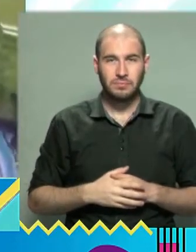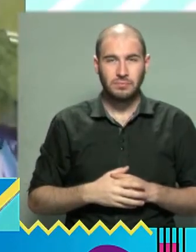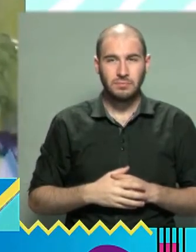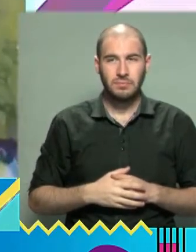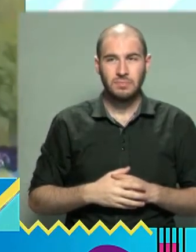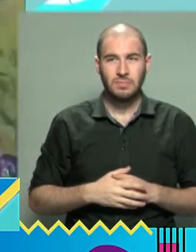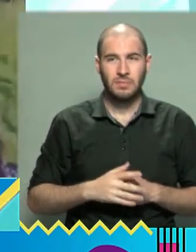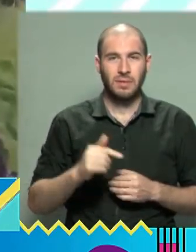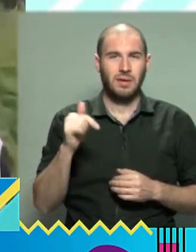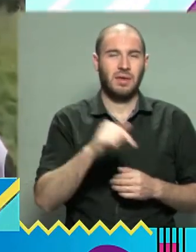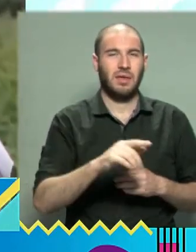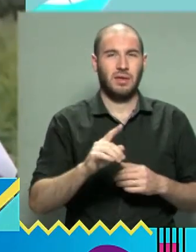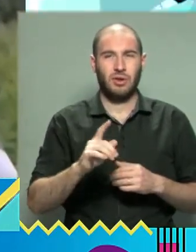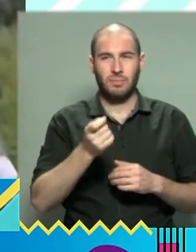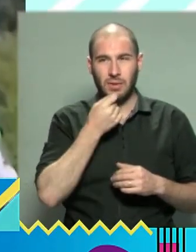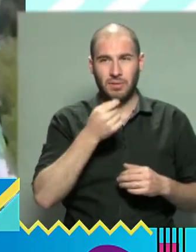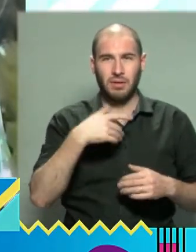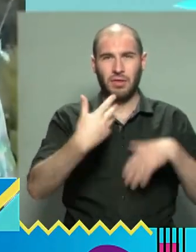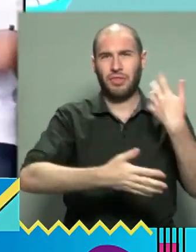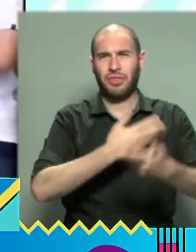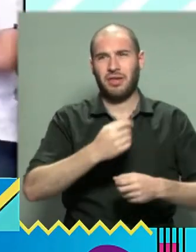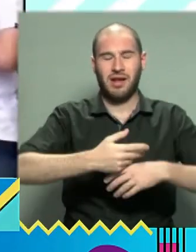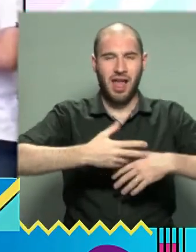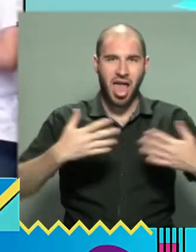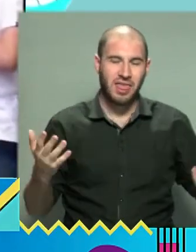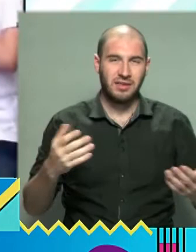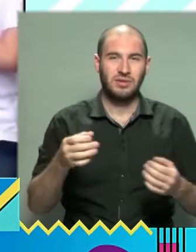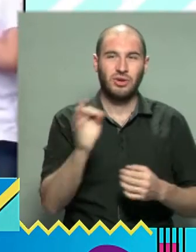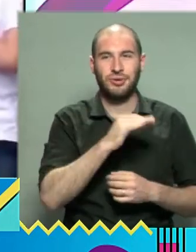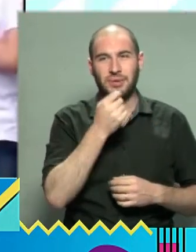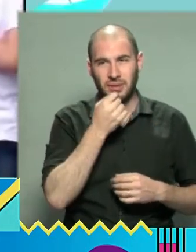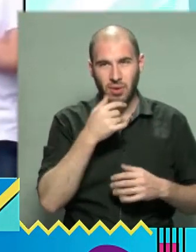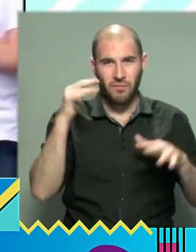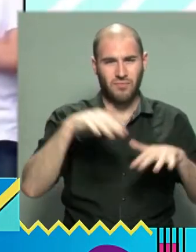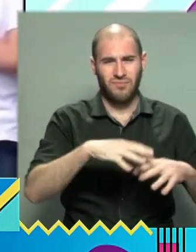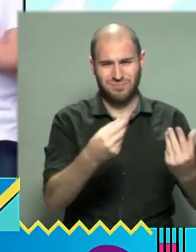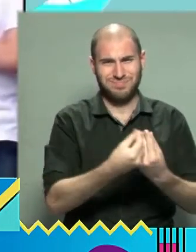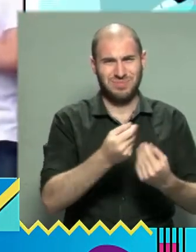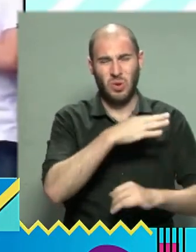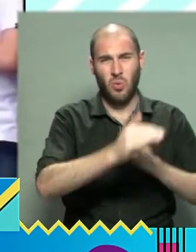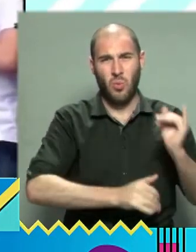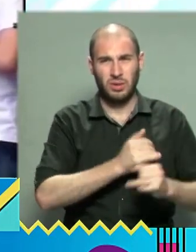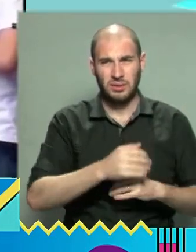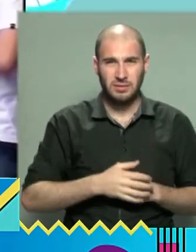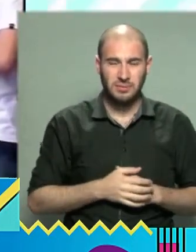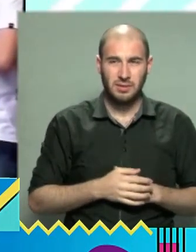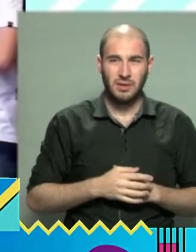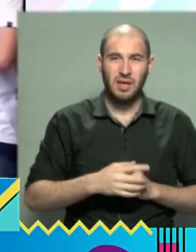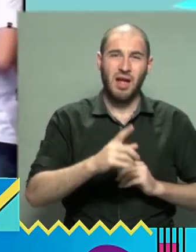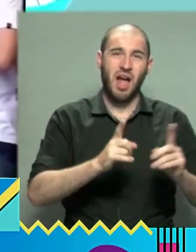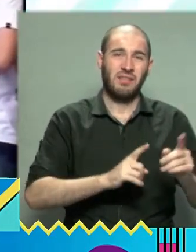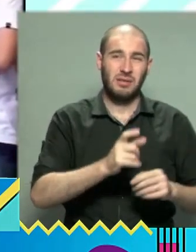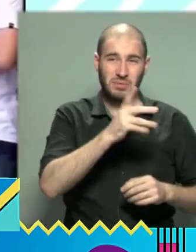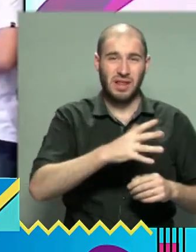Y por ahí no era el gran despelote del que se estaba hablando, ni por ahí era la gran movilización de la que se estaba hablando. Por ahí